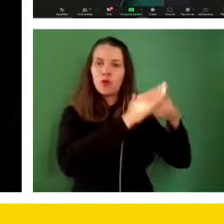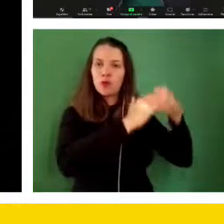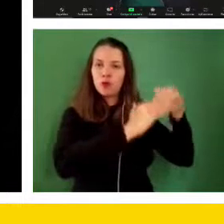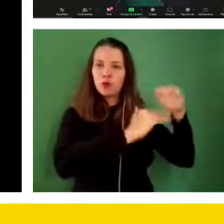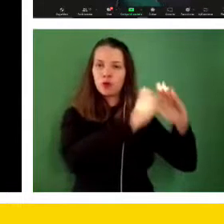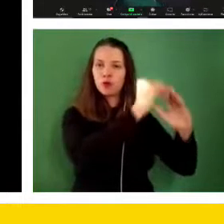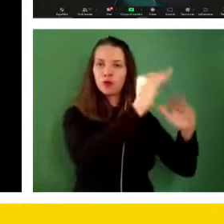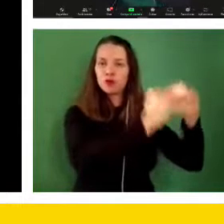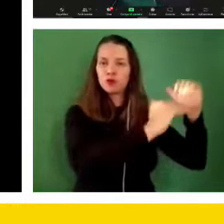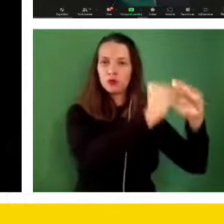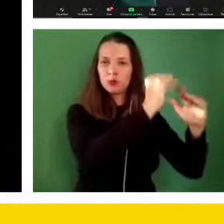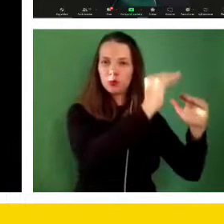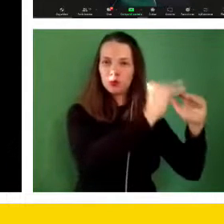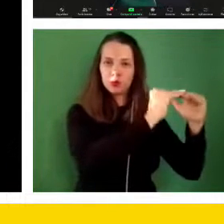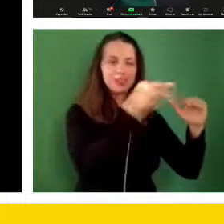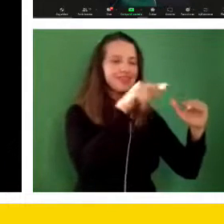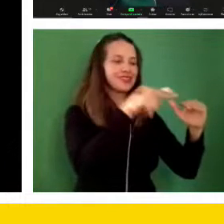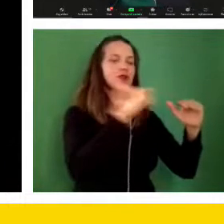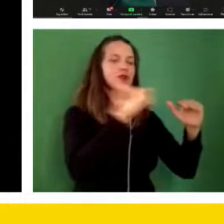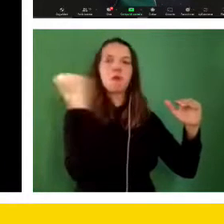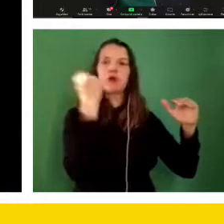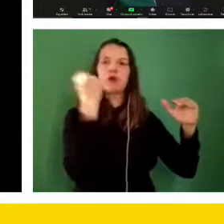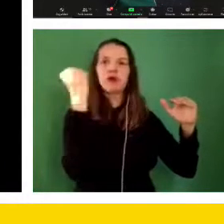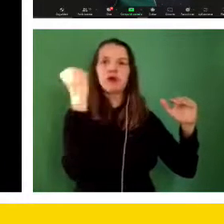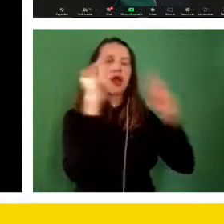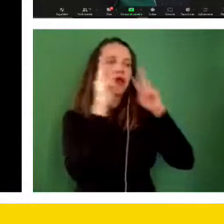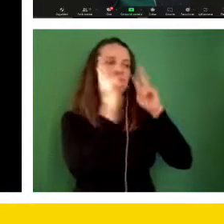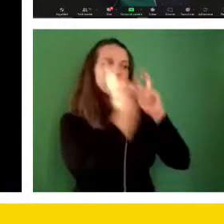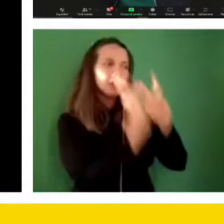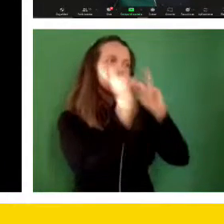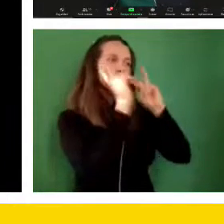no se han revisado oportunamente y bien.